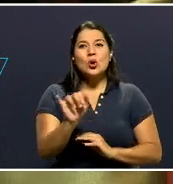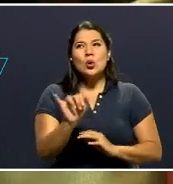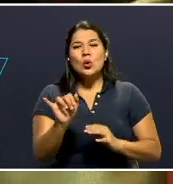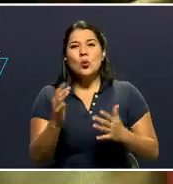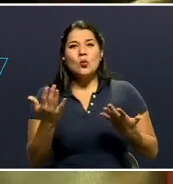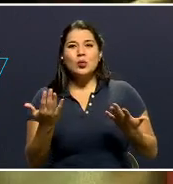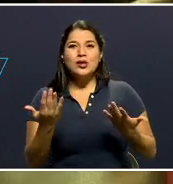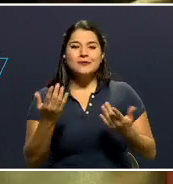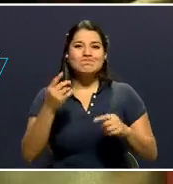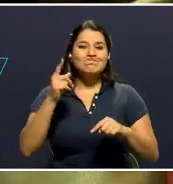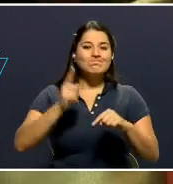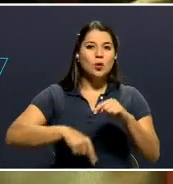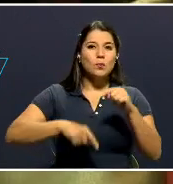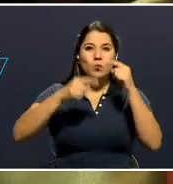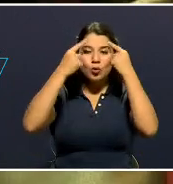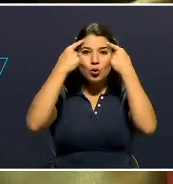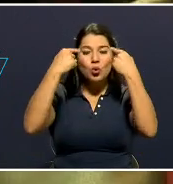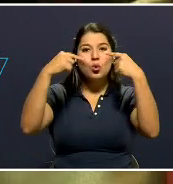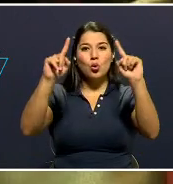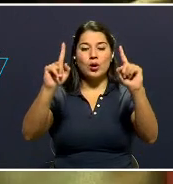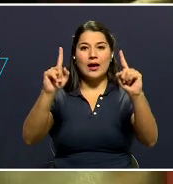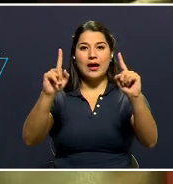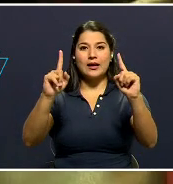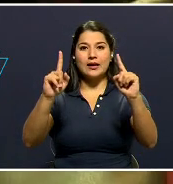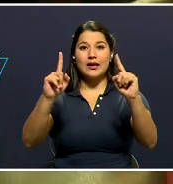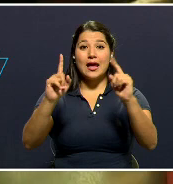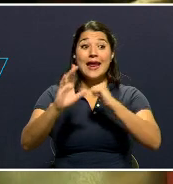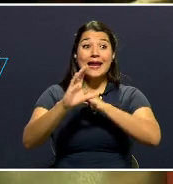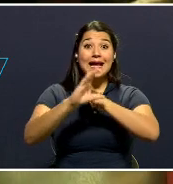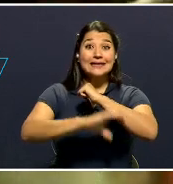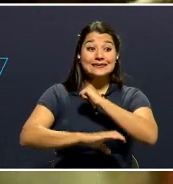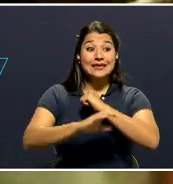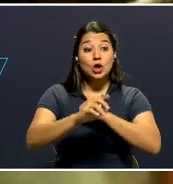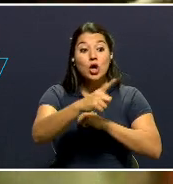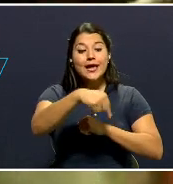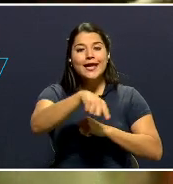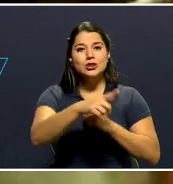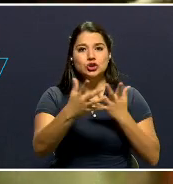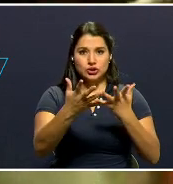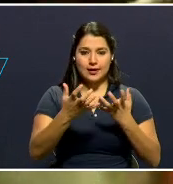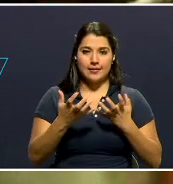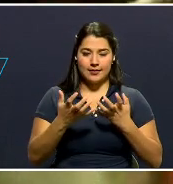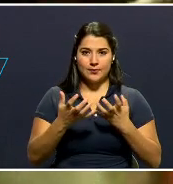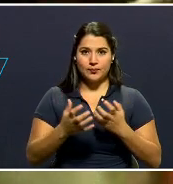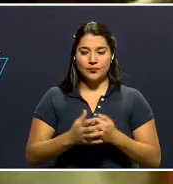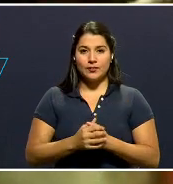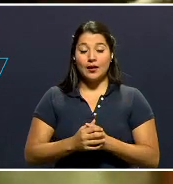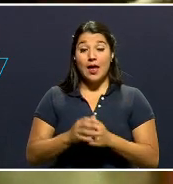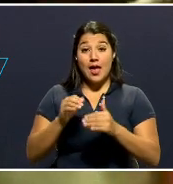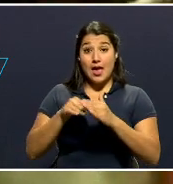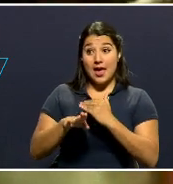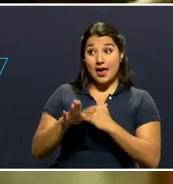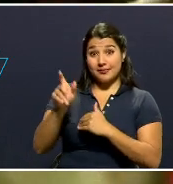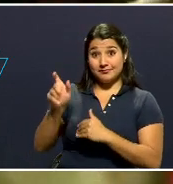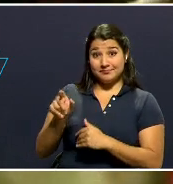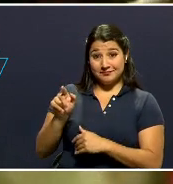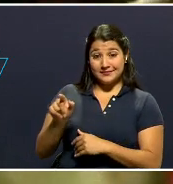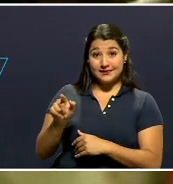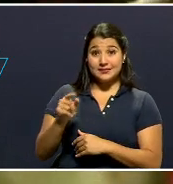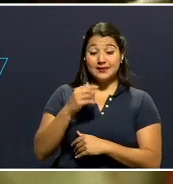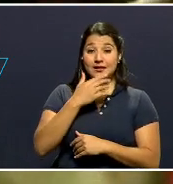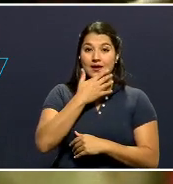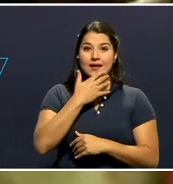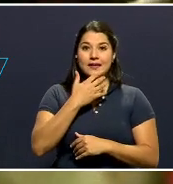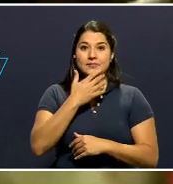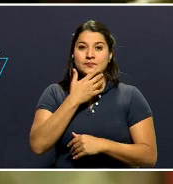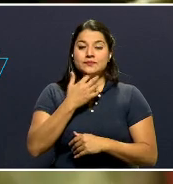no pudo lograr la sanción buscando, ¿verdad?, encontrar en la figura de esa persona que